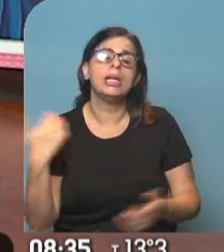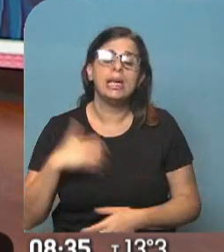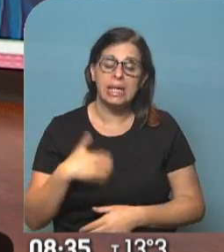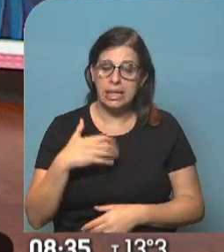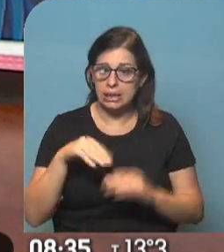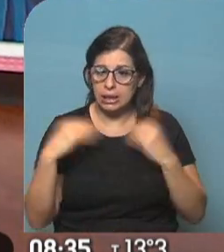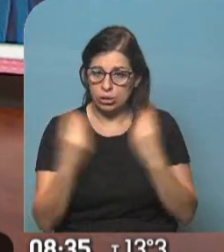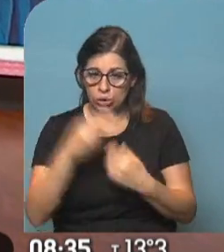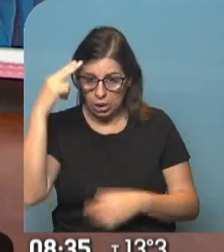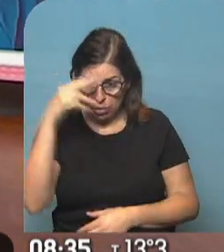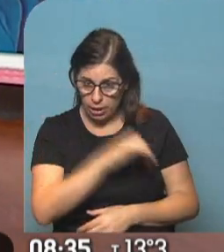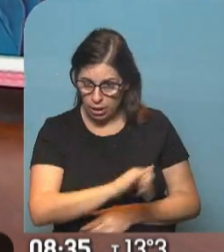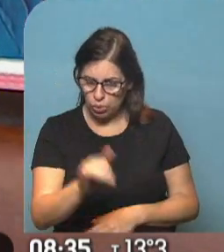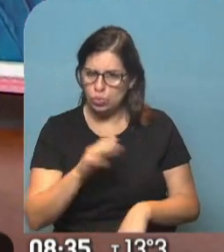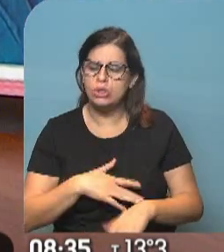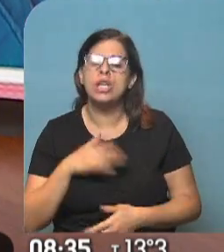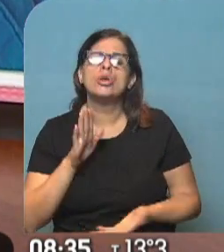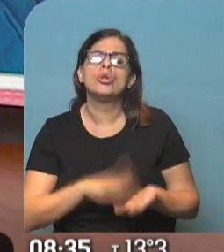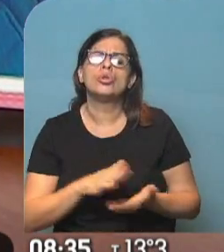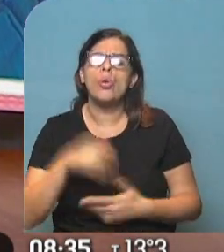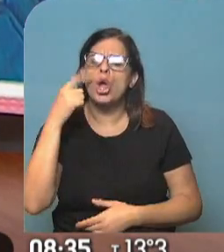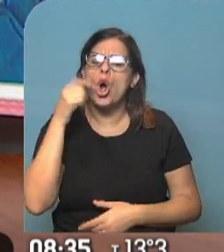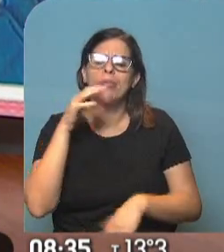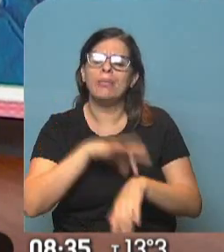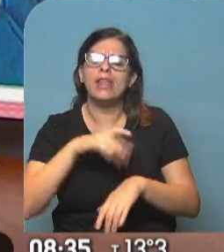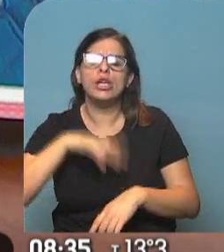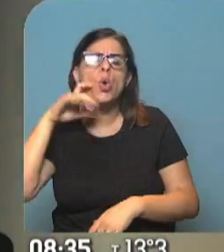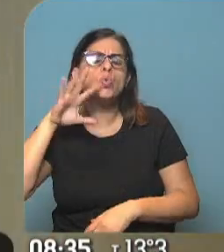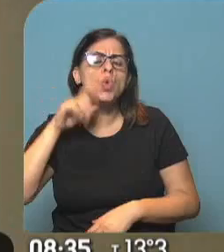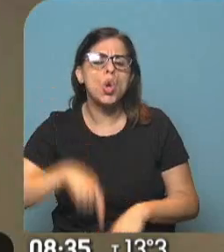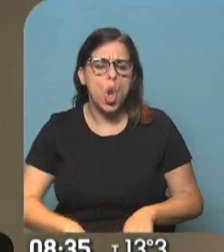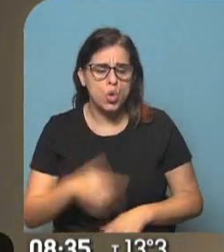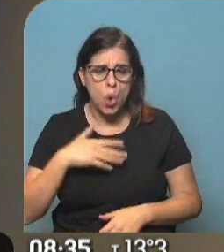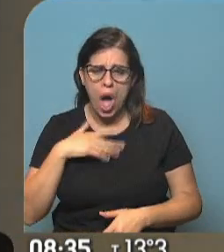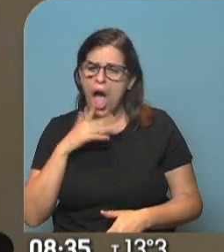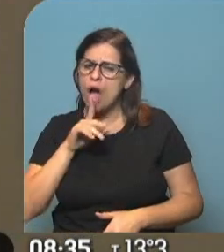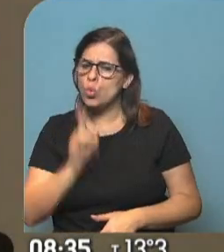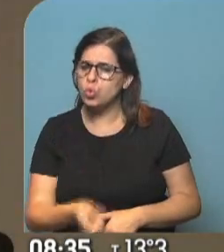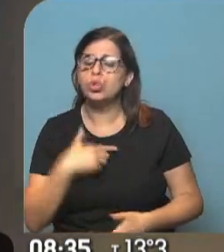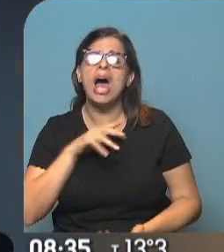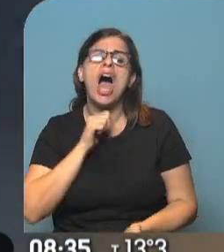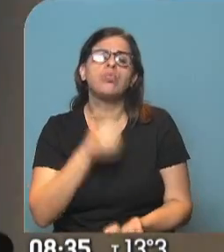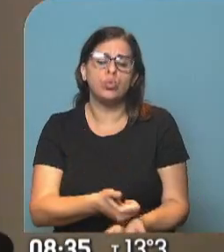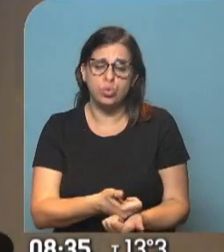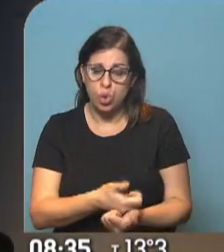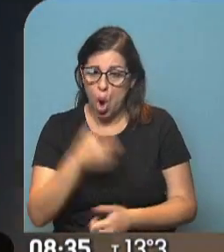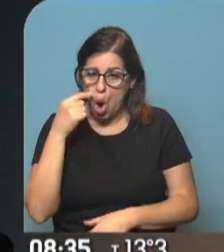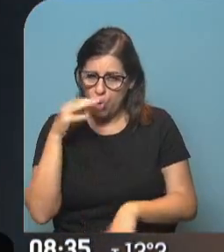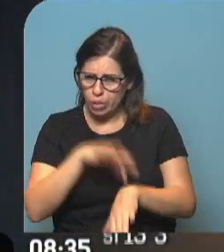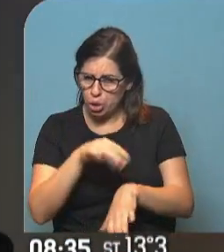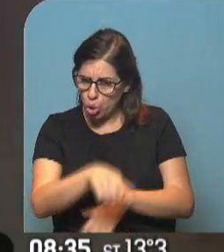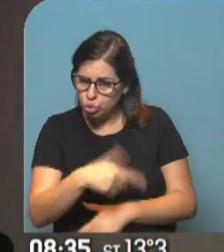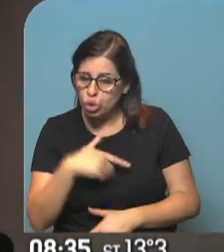Ya son 9 las denuncias que pesan sobre el urólogo platense acusado de abuso sexual. Recordemos, el profesional médico